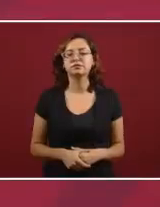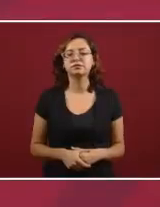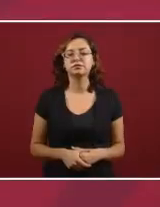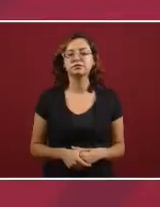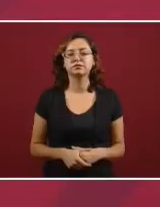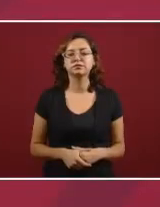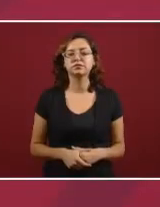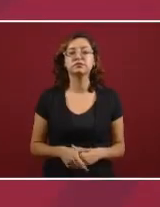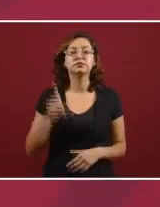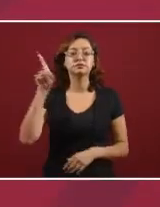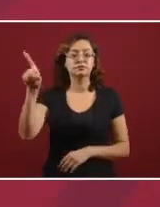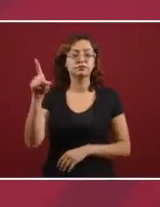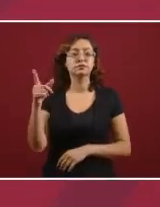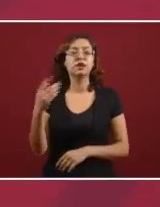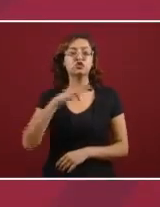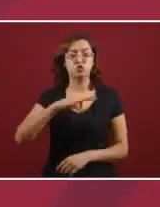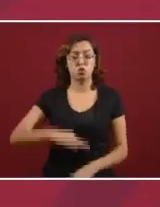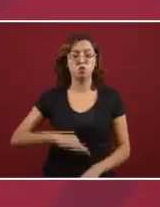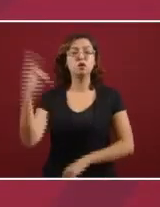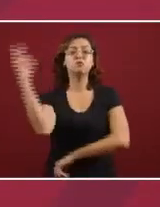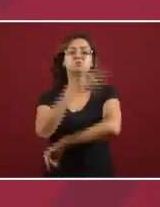de Toluca